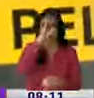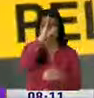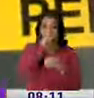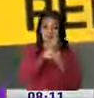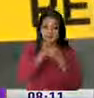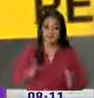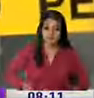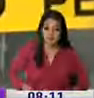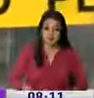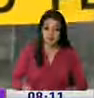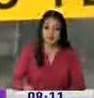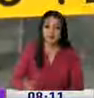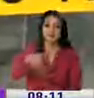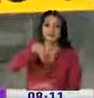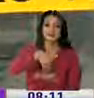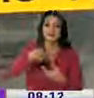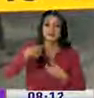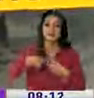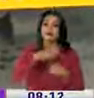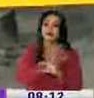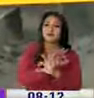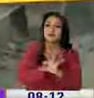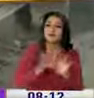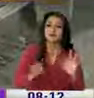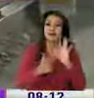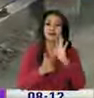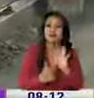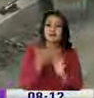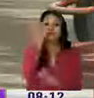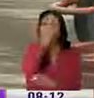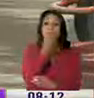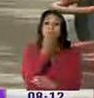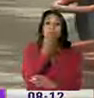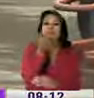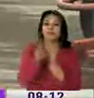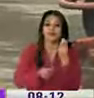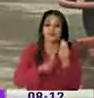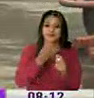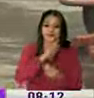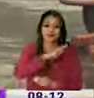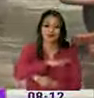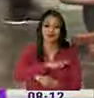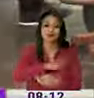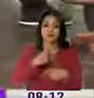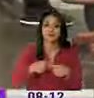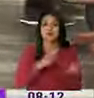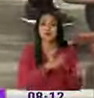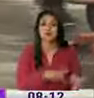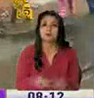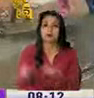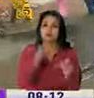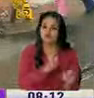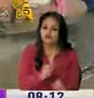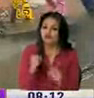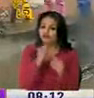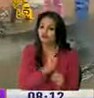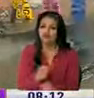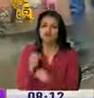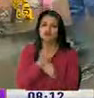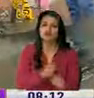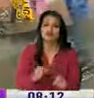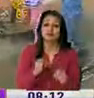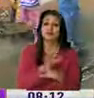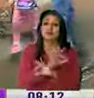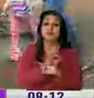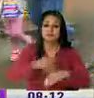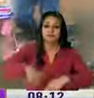casco colonial estén limpias y muestren su verdadera belleza, el municipio planificó una mega minga que inició en las calles de